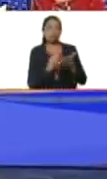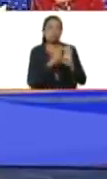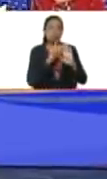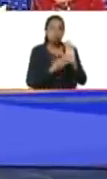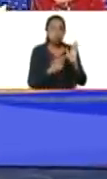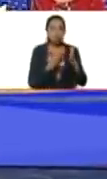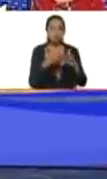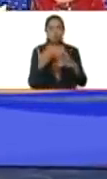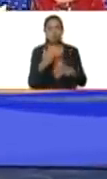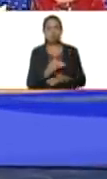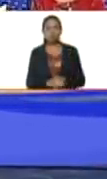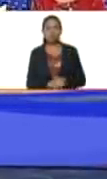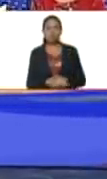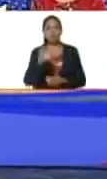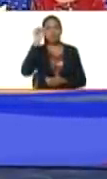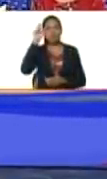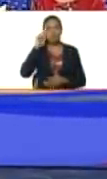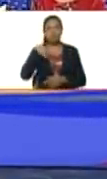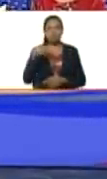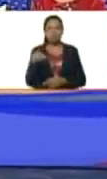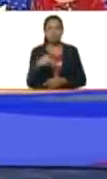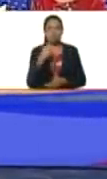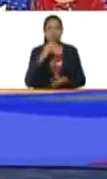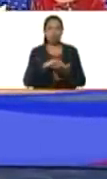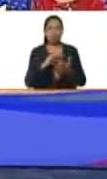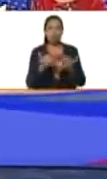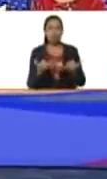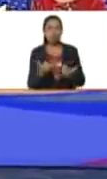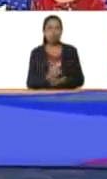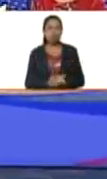¿verdad? Nos tocó en la vida.